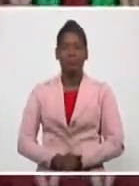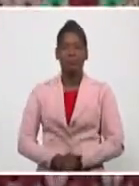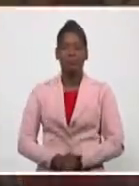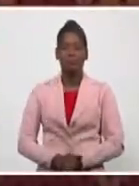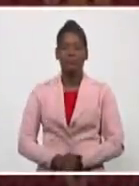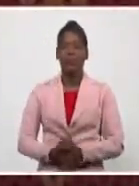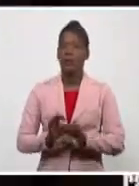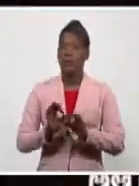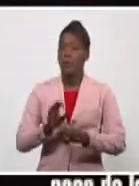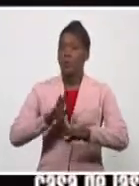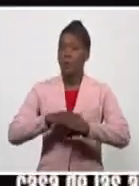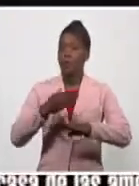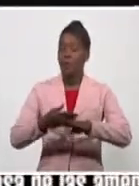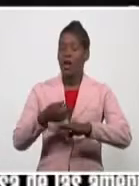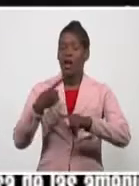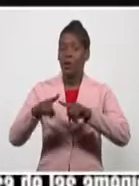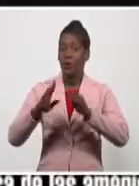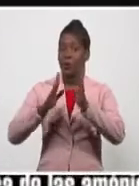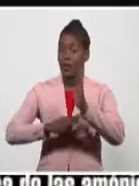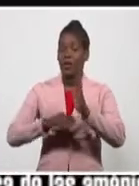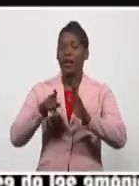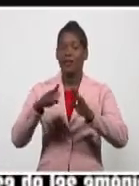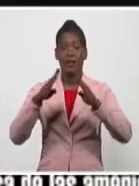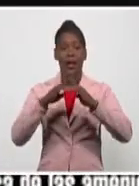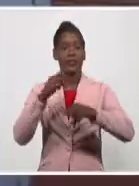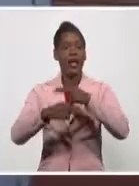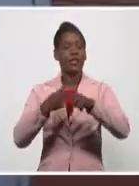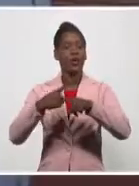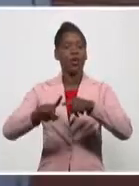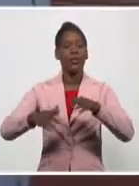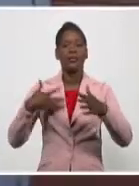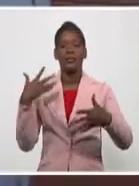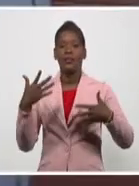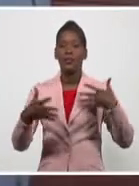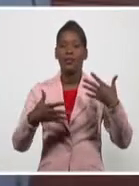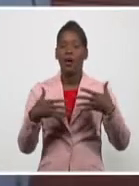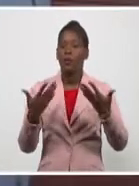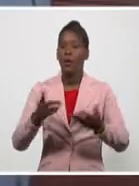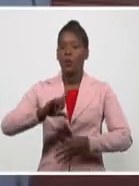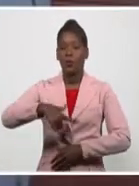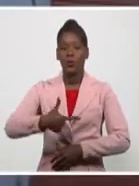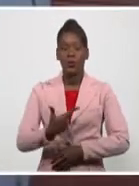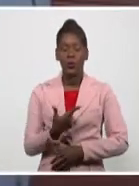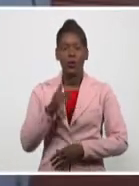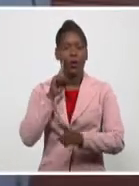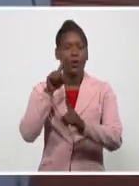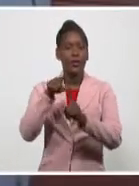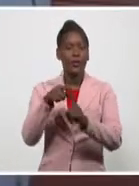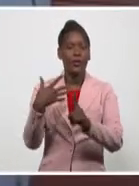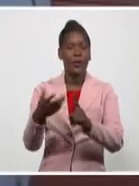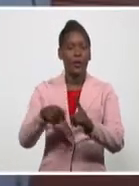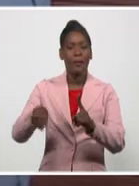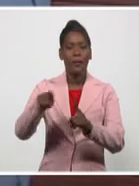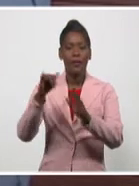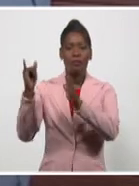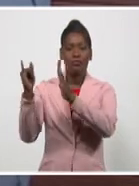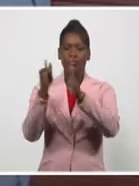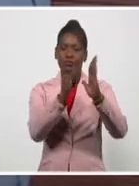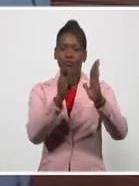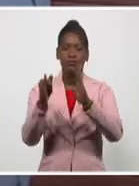casa realizó el 4º Coloquio Internacional sobre las Culturas Originarias, esta vez exclusivamente desde plataformas digitales y con